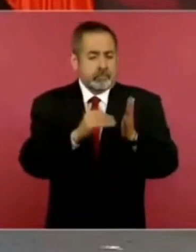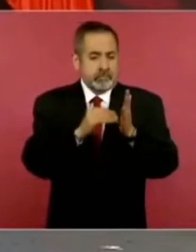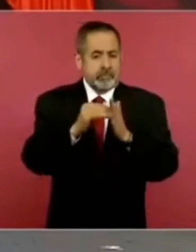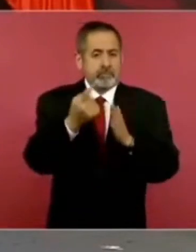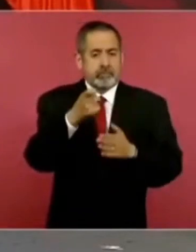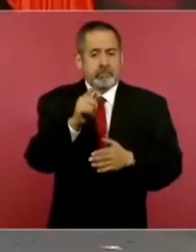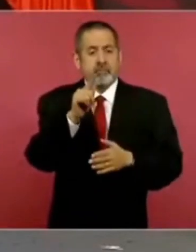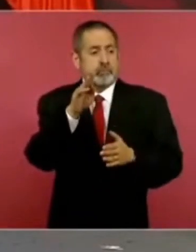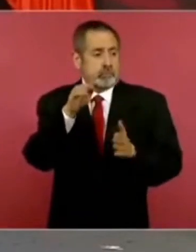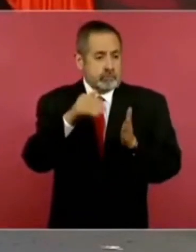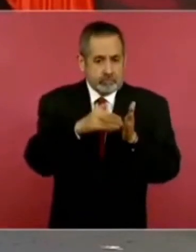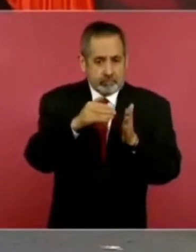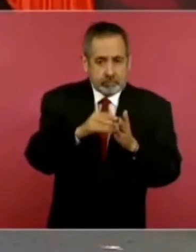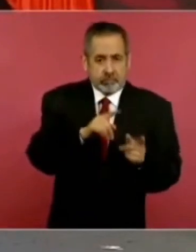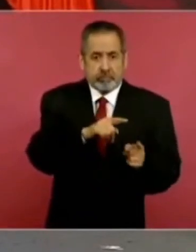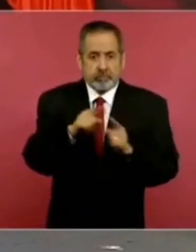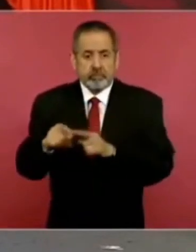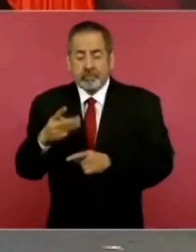3,171,000 a